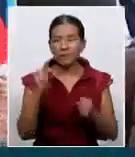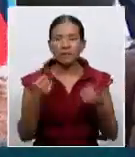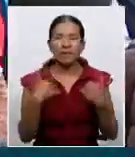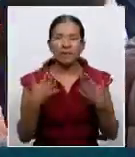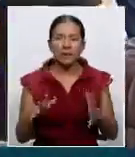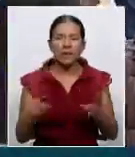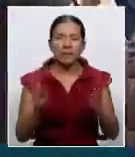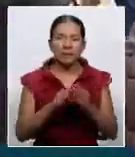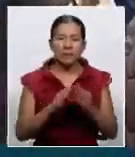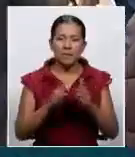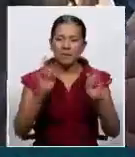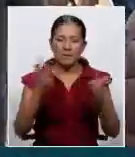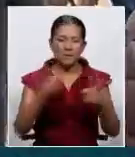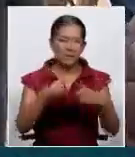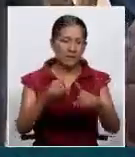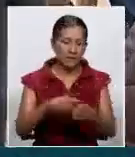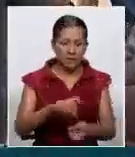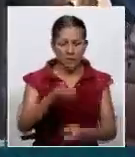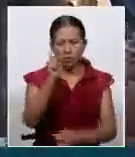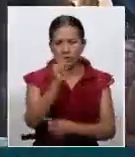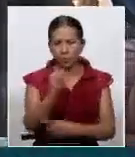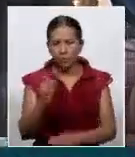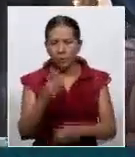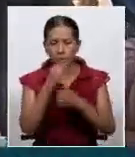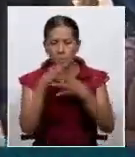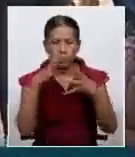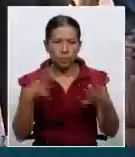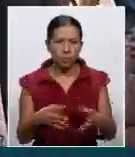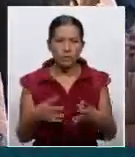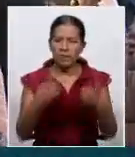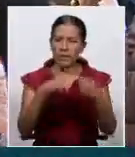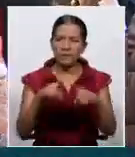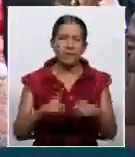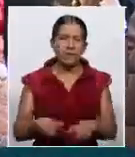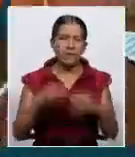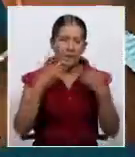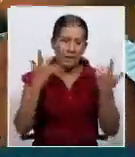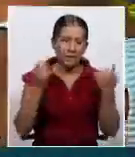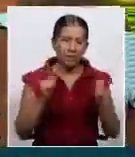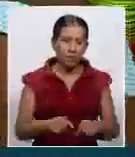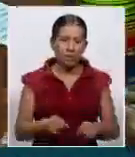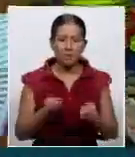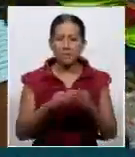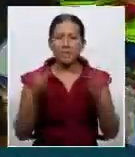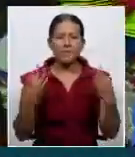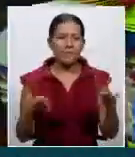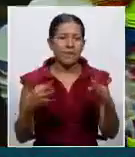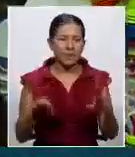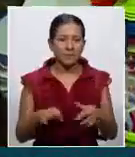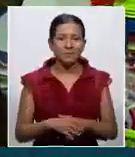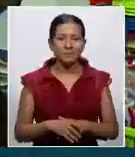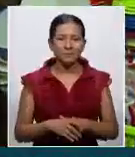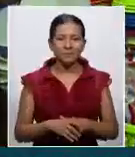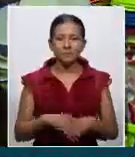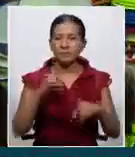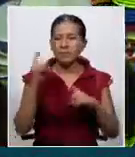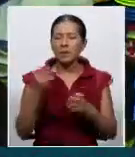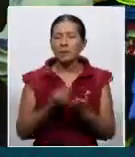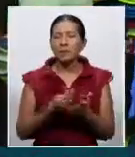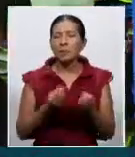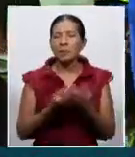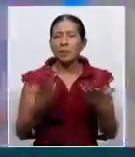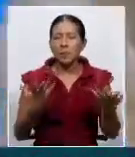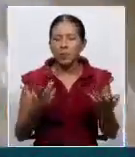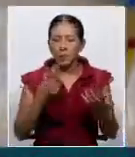los globos, las espumas, hay alegría, Rey Momo, Rick y la fiesta. ¿Desde qué precio van a encontrar